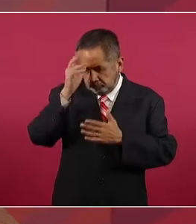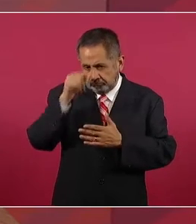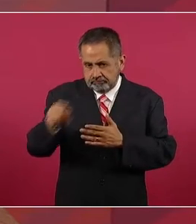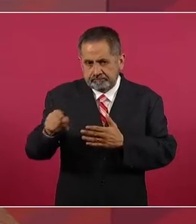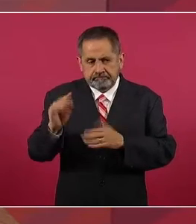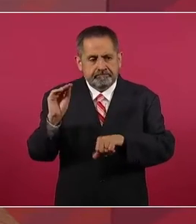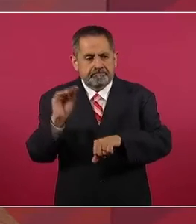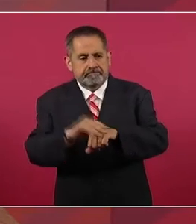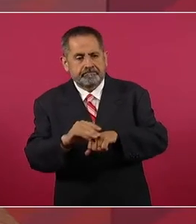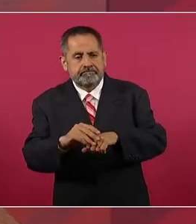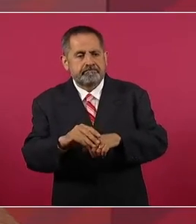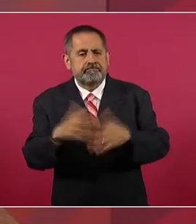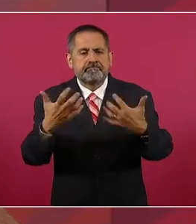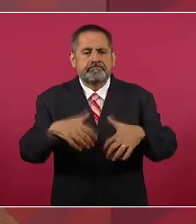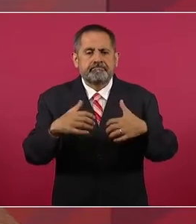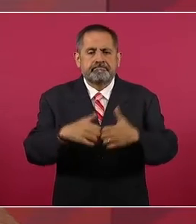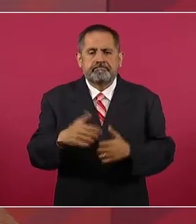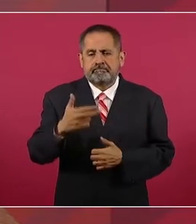hidroeléctrica,